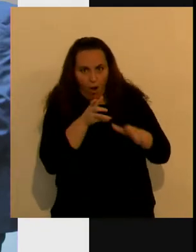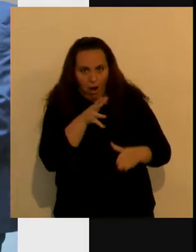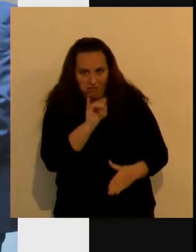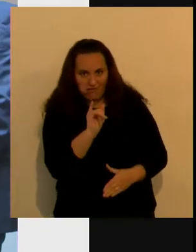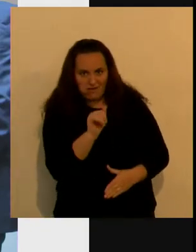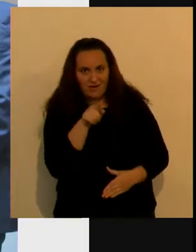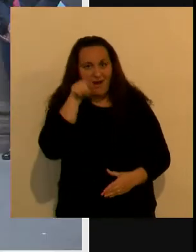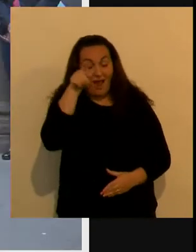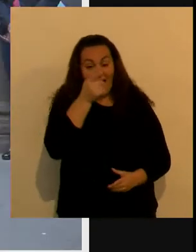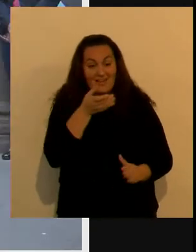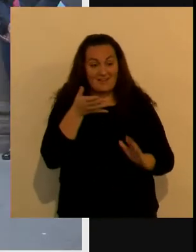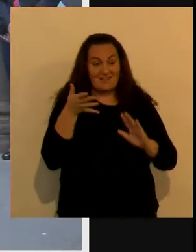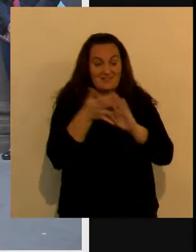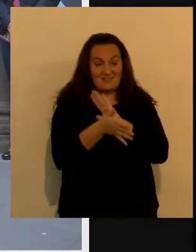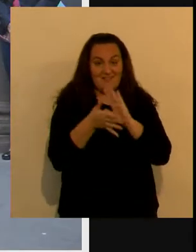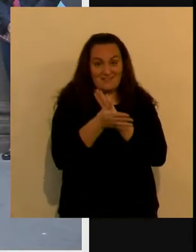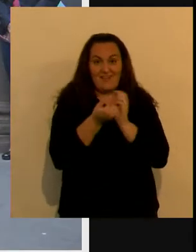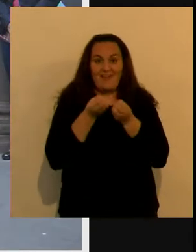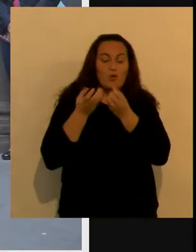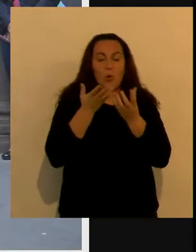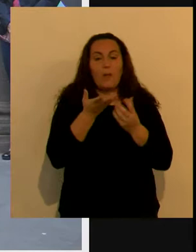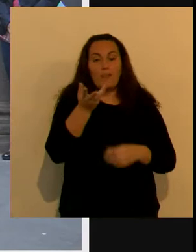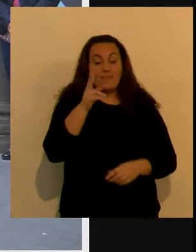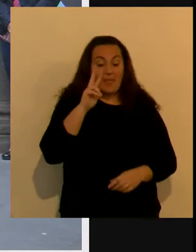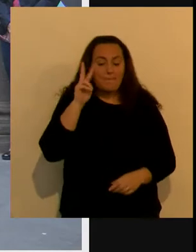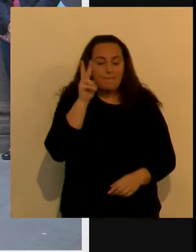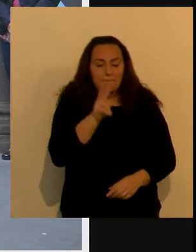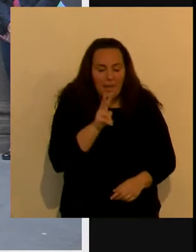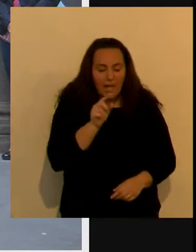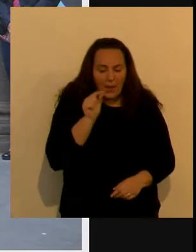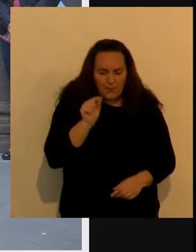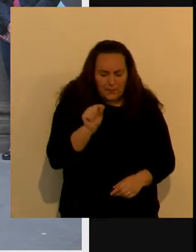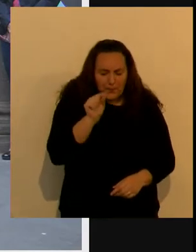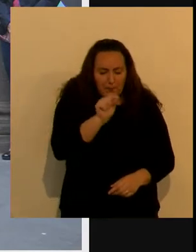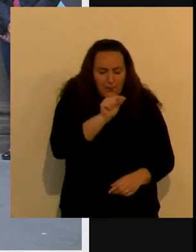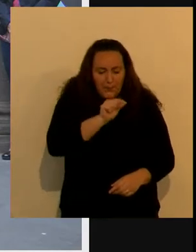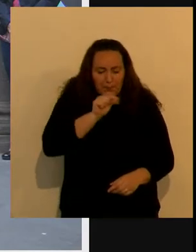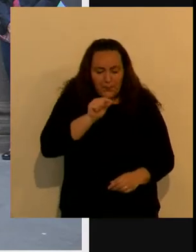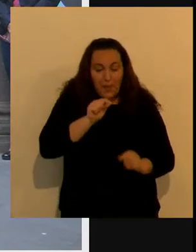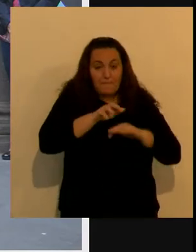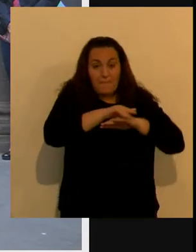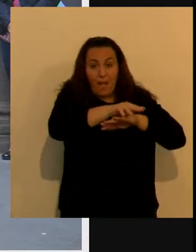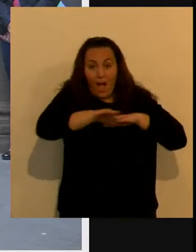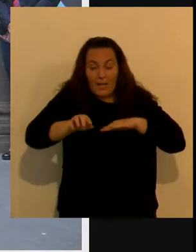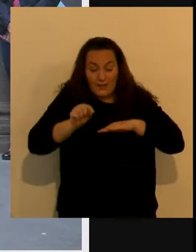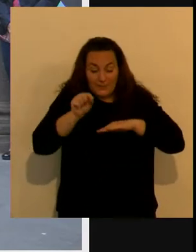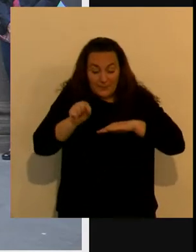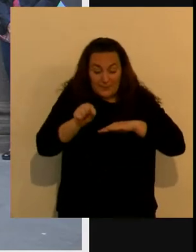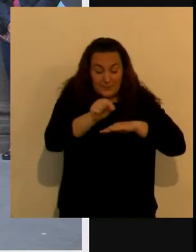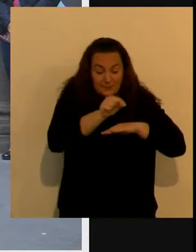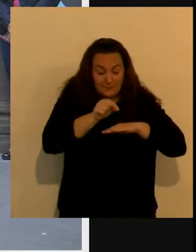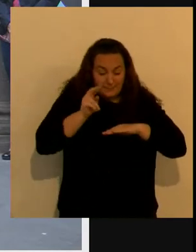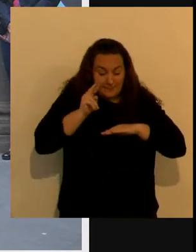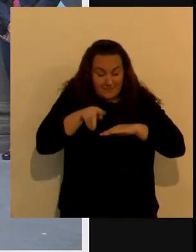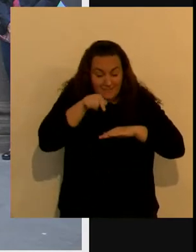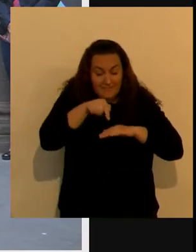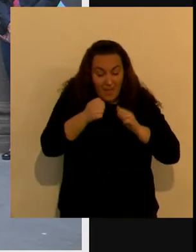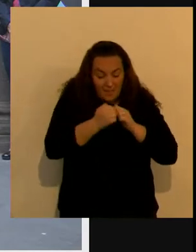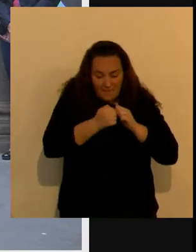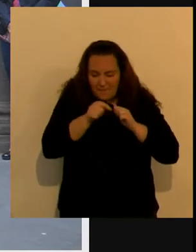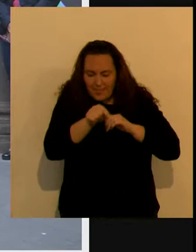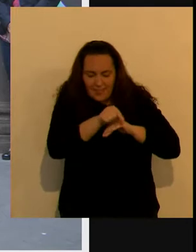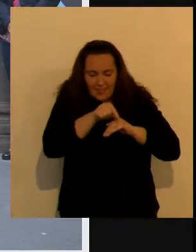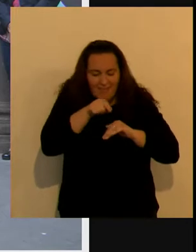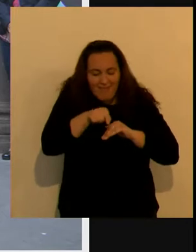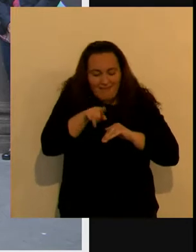él cuenta que ha visto pequeños puntos en el océano, pequeñas rocas, y dice